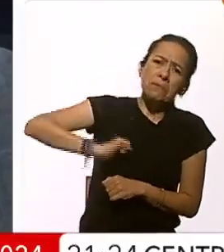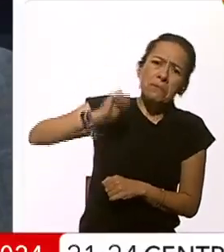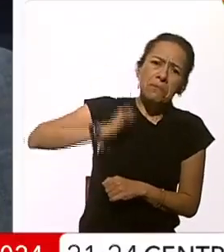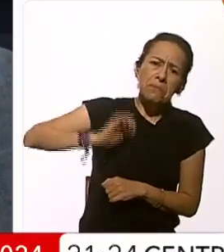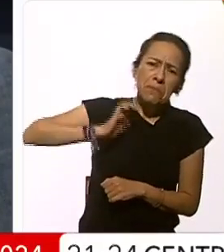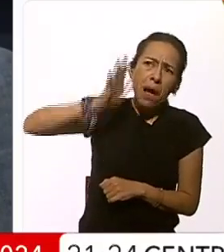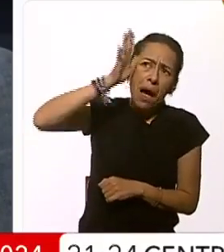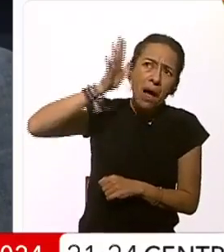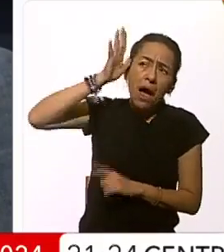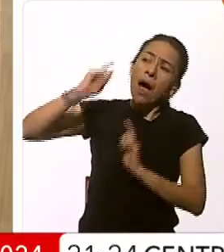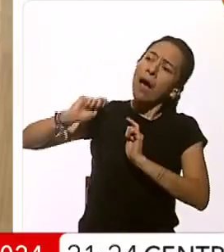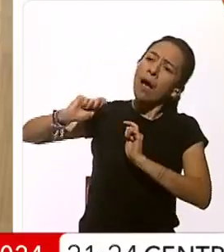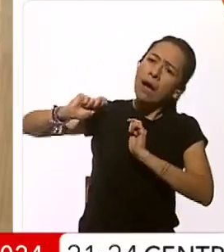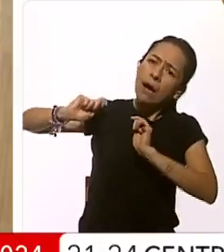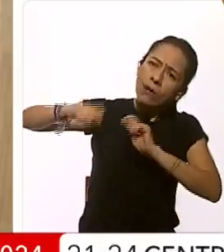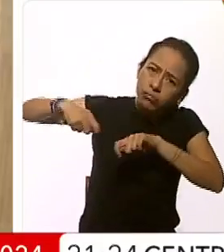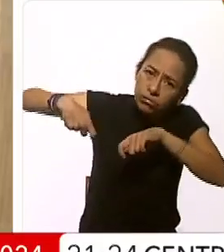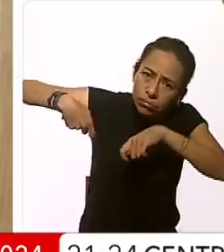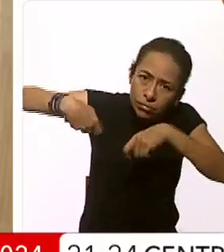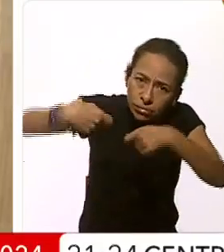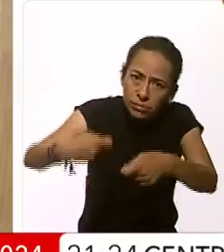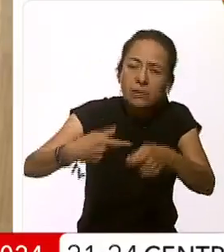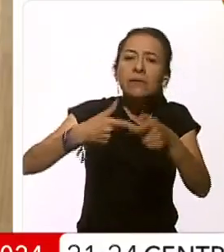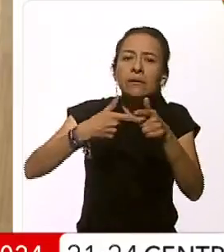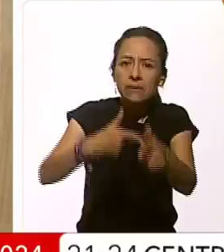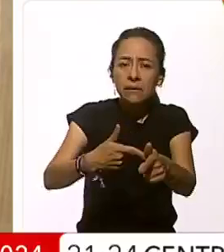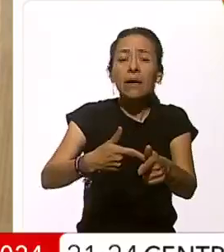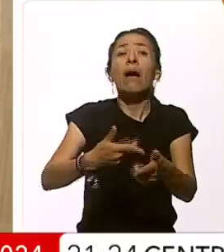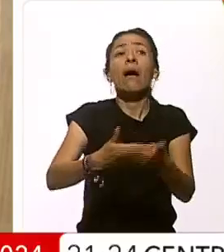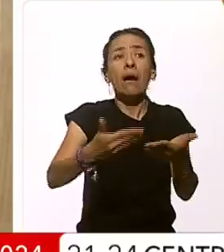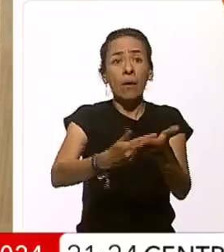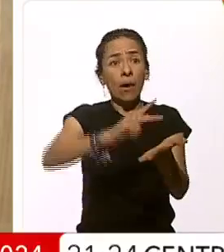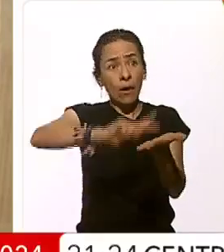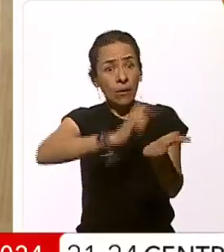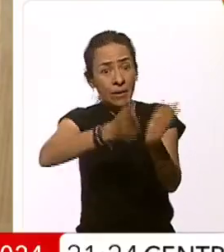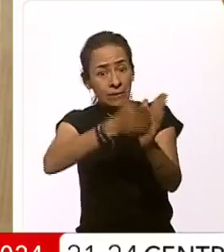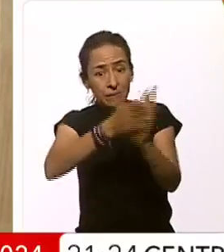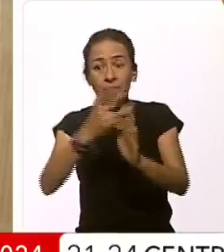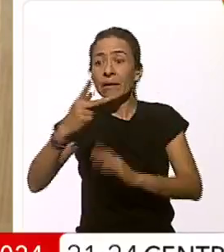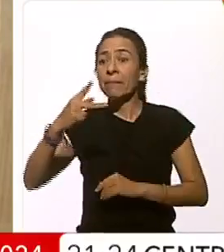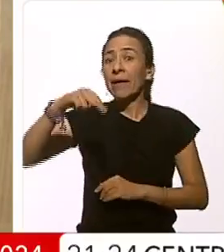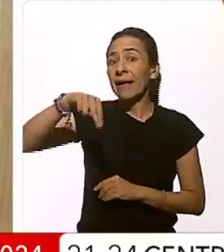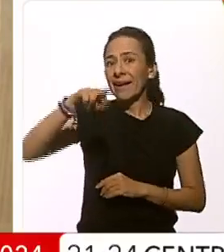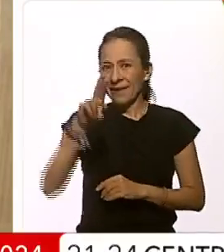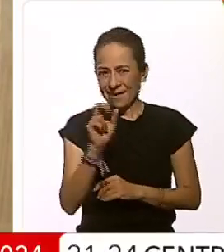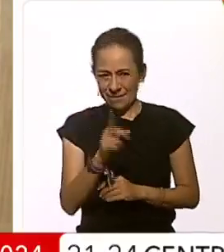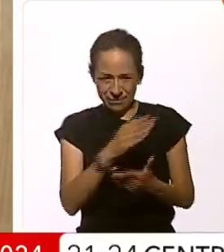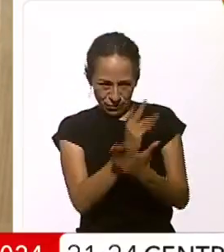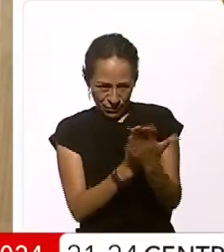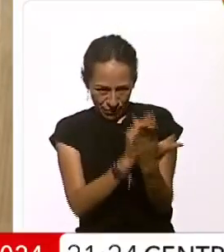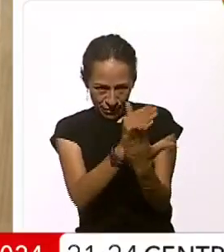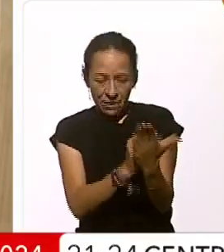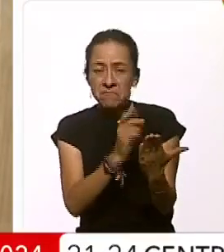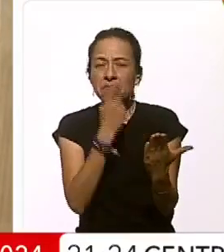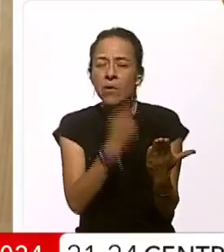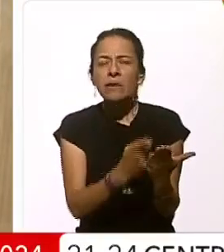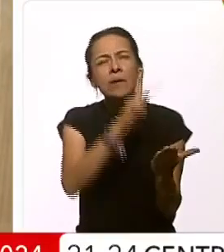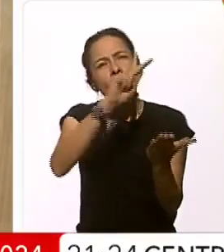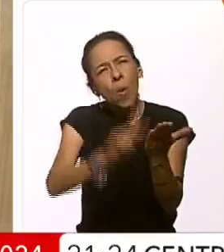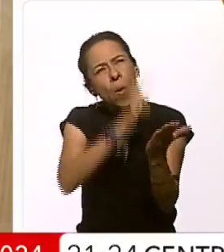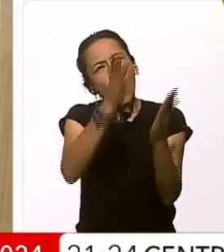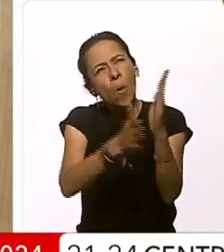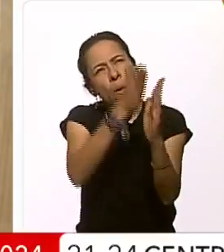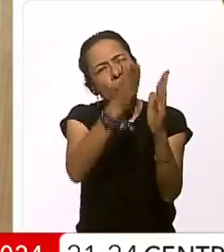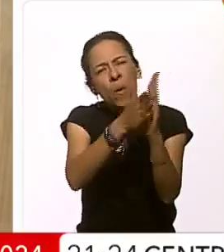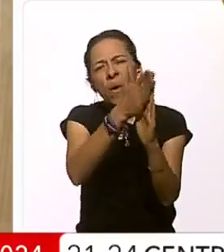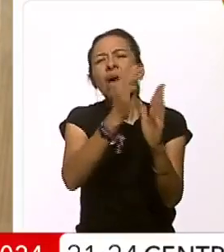se reconstruye, y así lo dice el PNR, se reconstruye esperanza, y yo creo que es algo que tiene